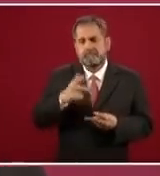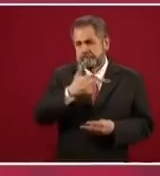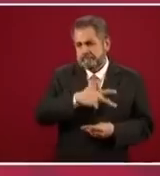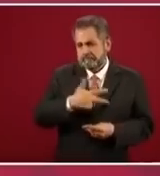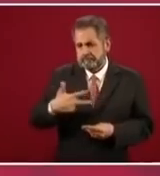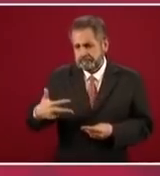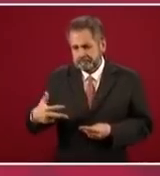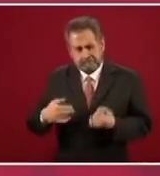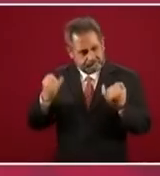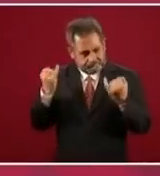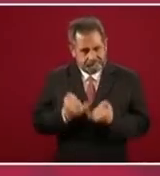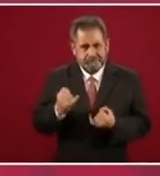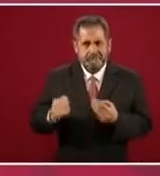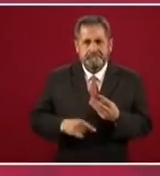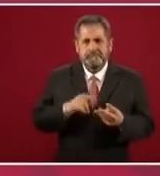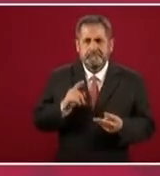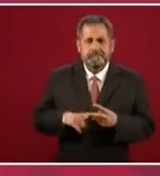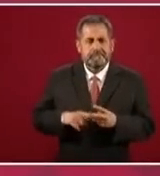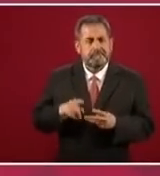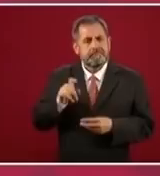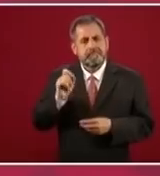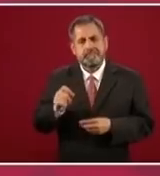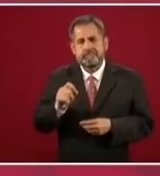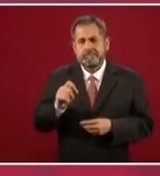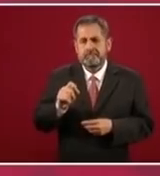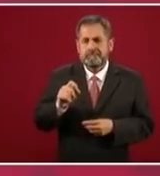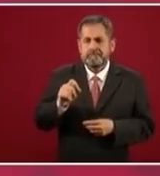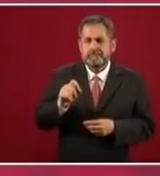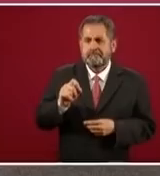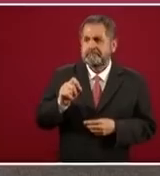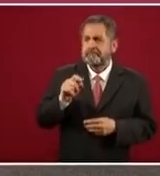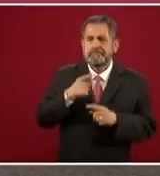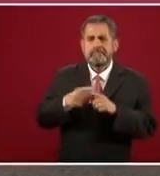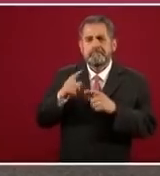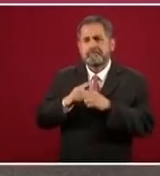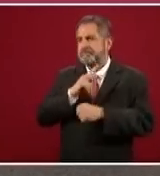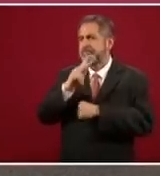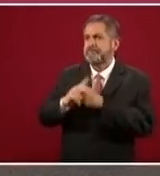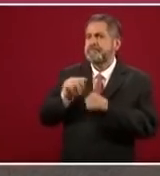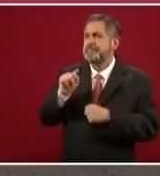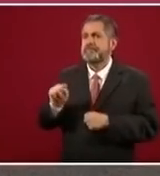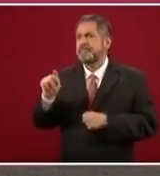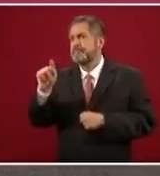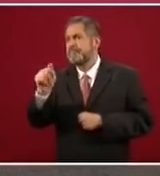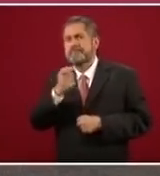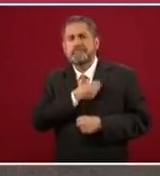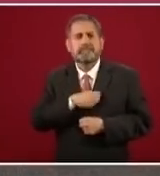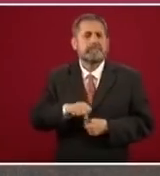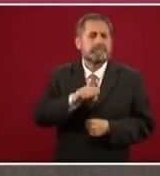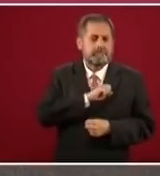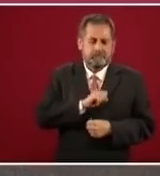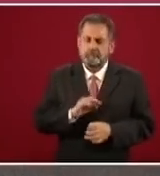Dinamarca, como en los países donde tienen un sistema de salud pública